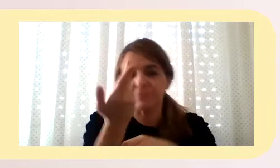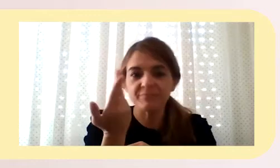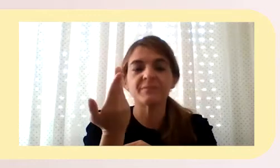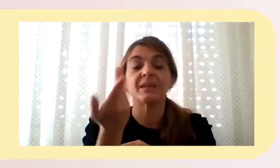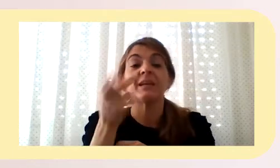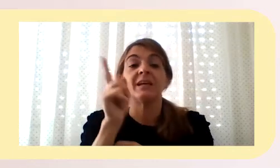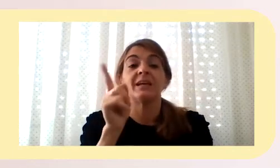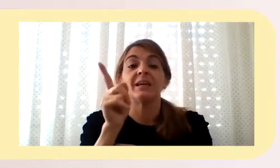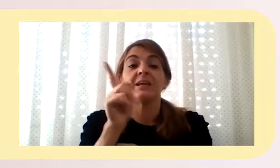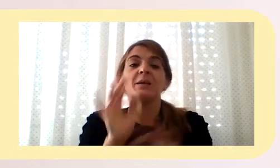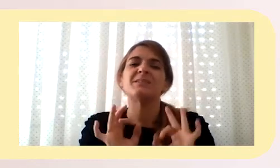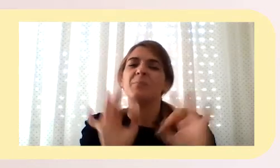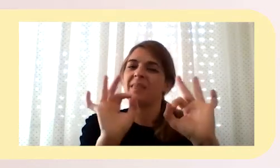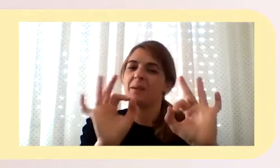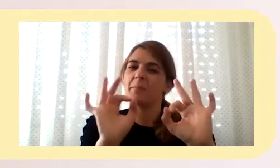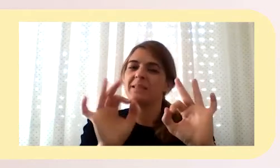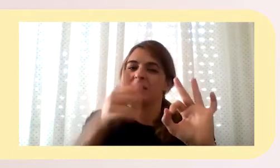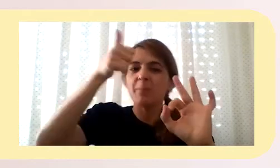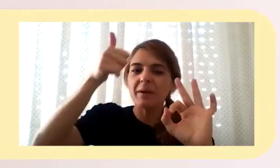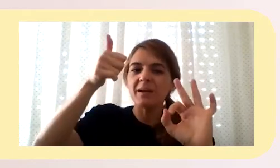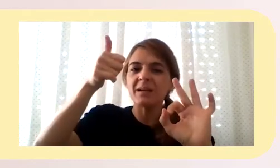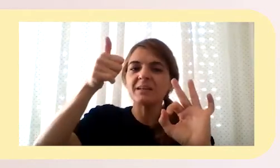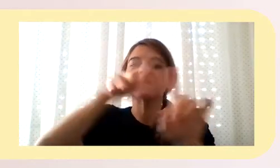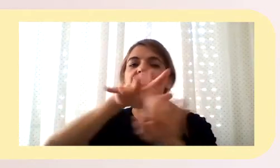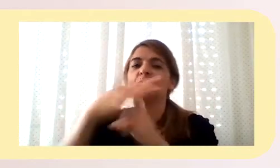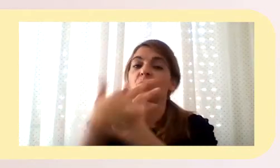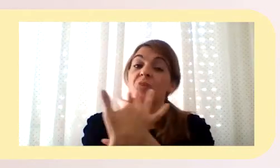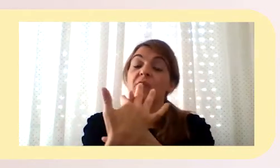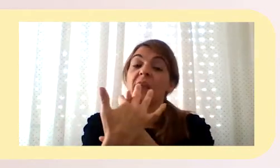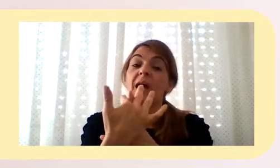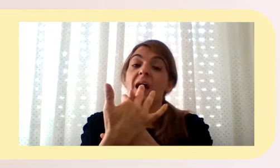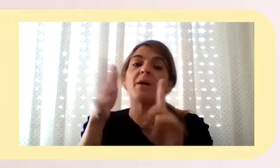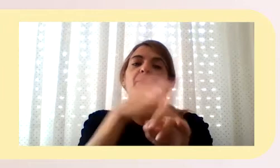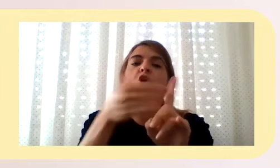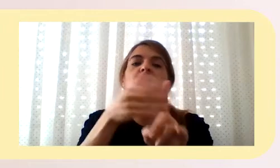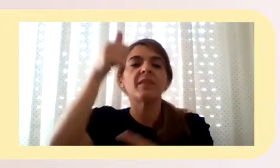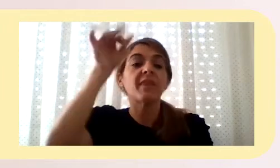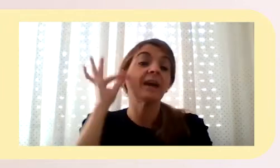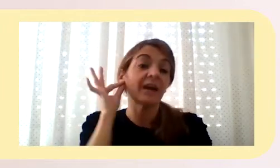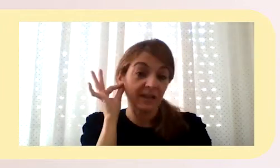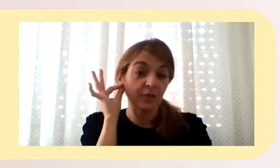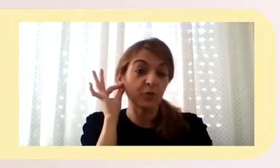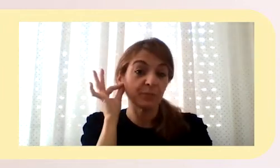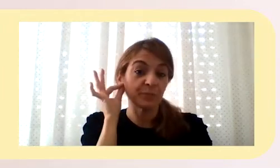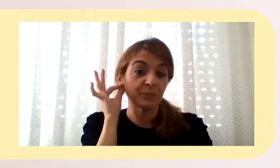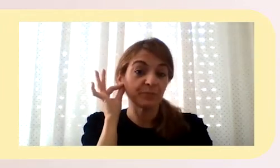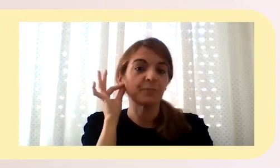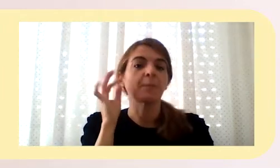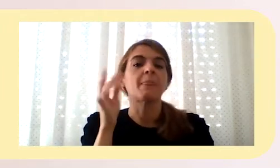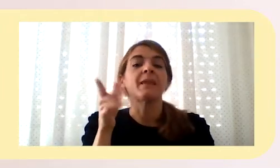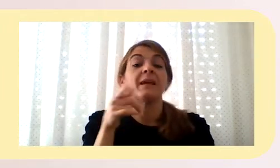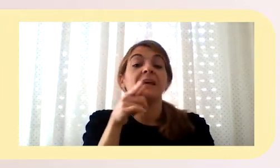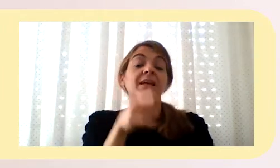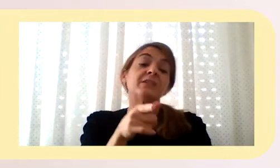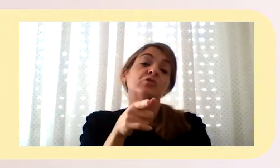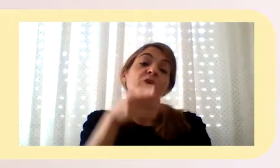una manera muy especial la situación provocada por la violencia de género. Como decía, son algunos de los factores que tienen un